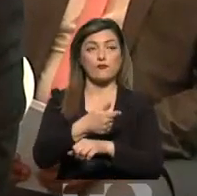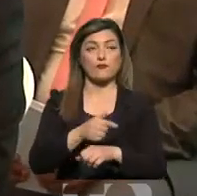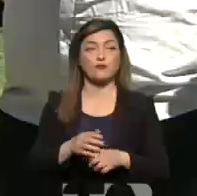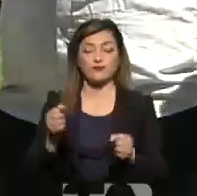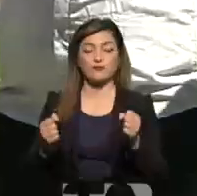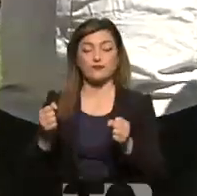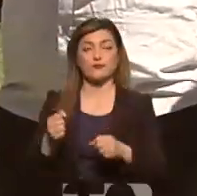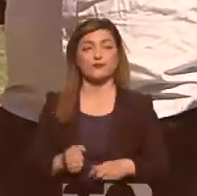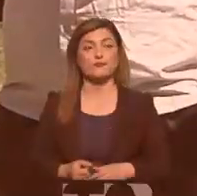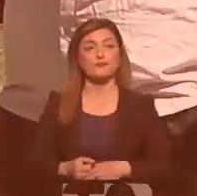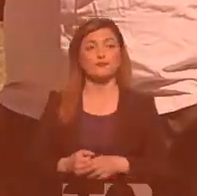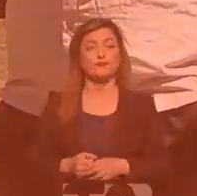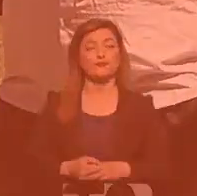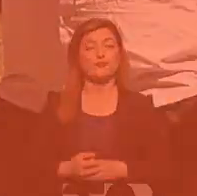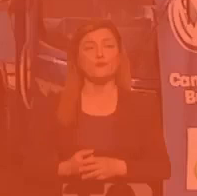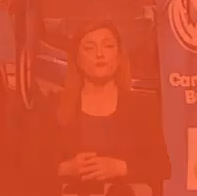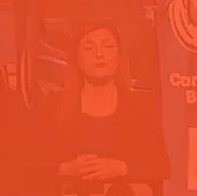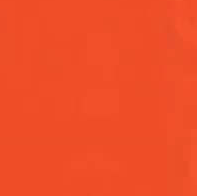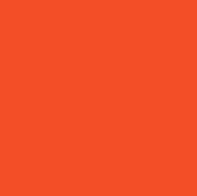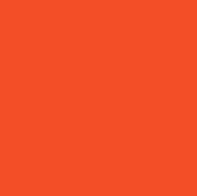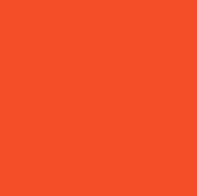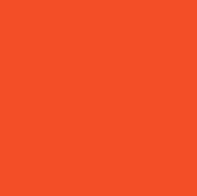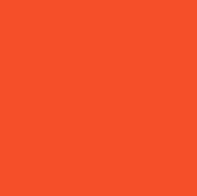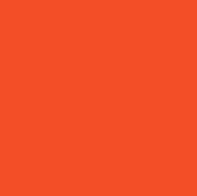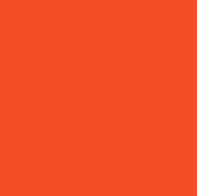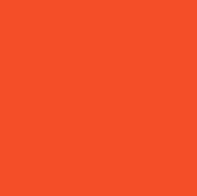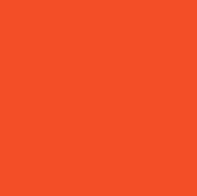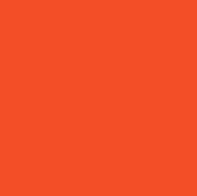los transportistas fernanda ceballos 24